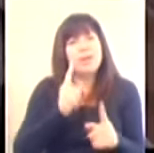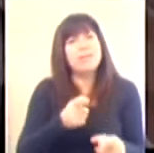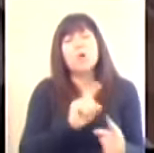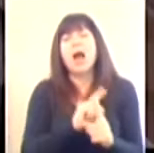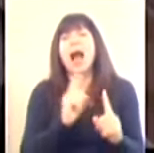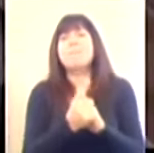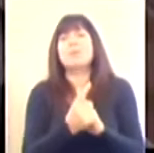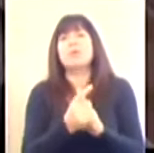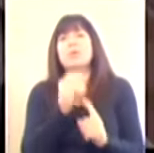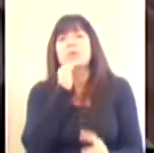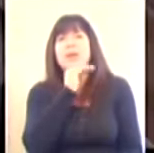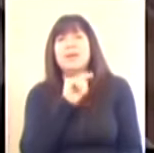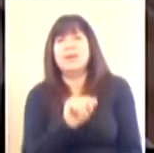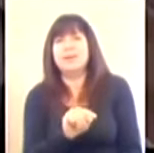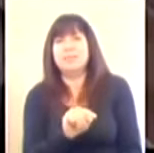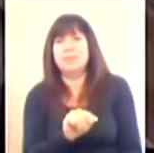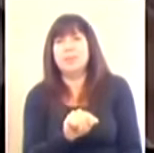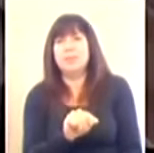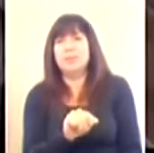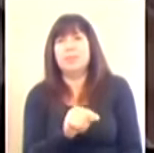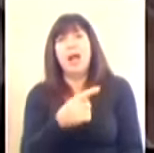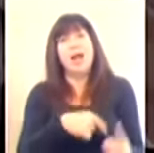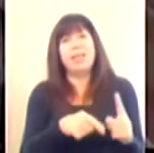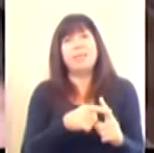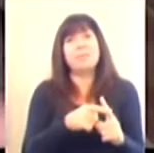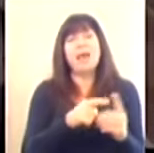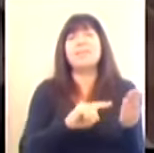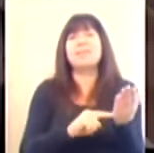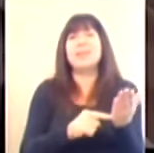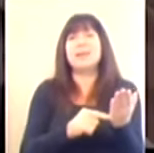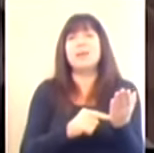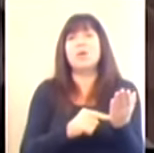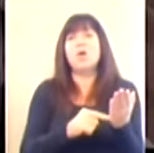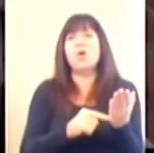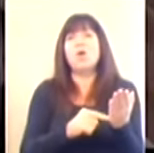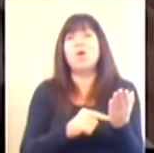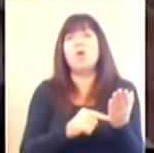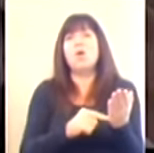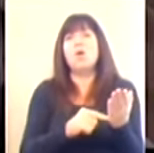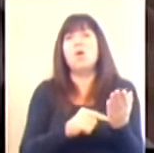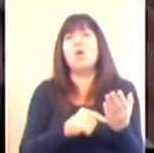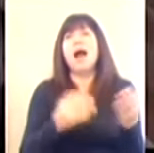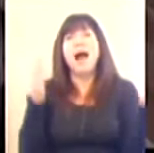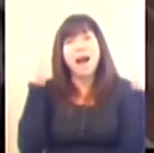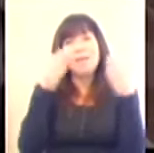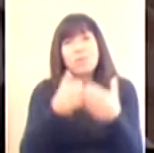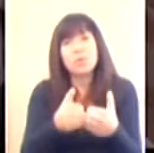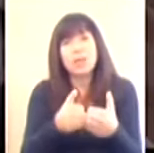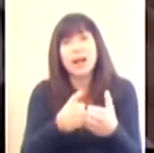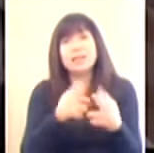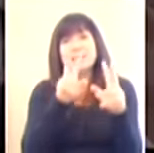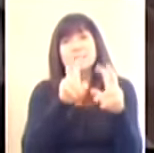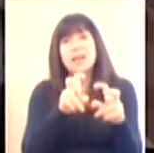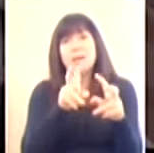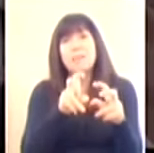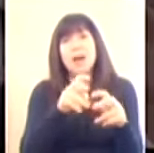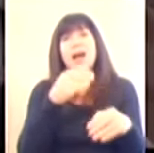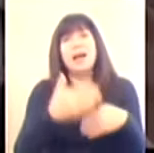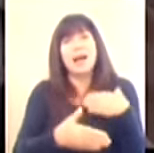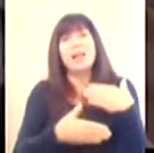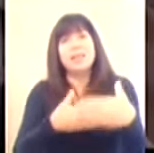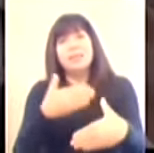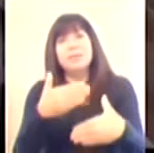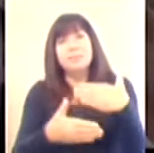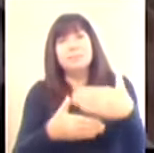quisiera resaltar es que, además del lado técnico y tecnológico que tenemos que abordar en estos temas, cada vez más tenemos que